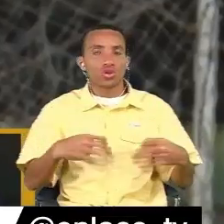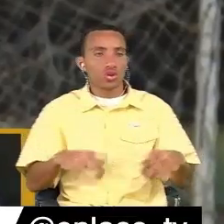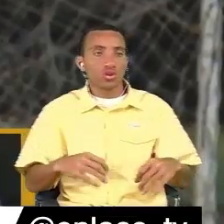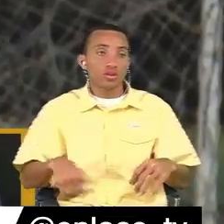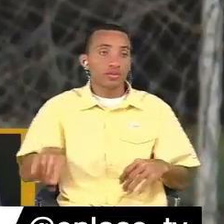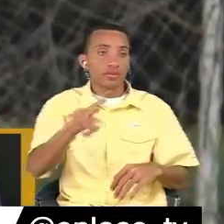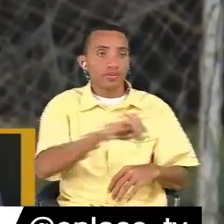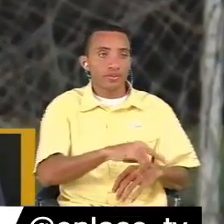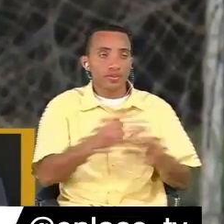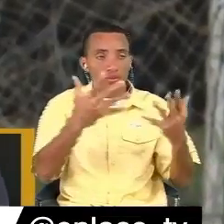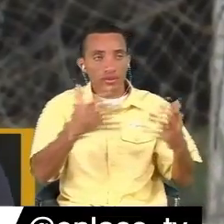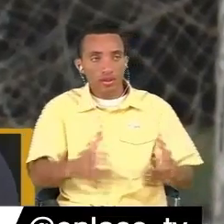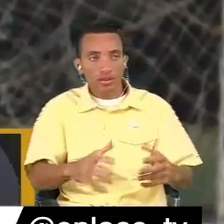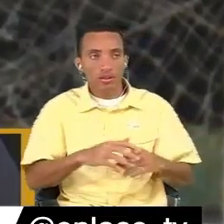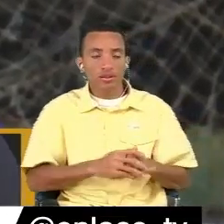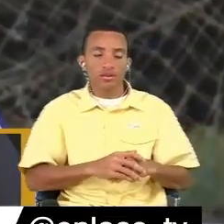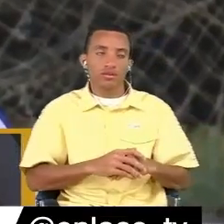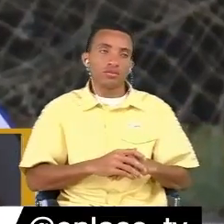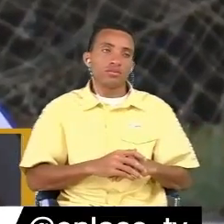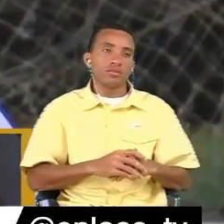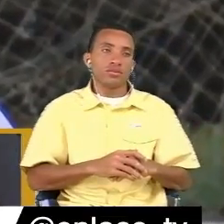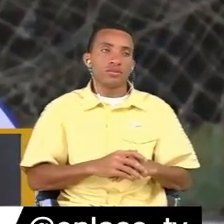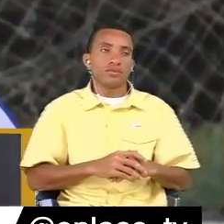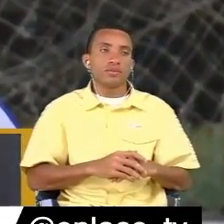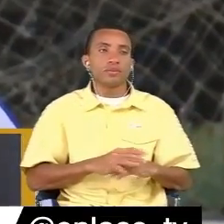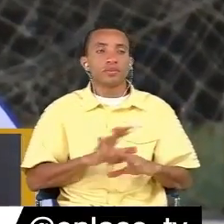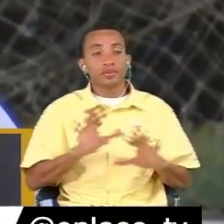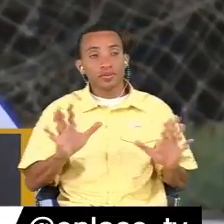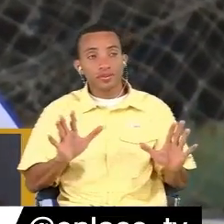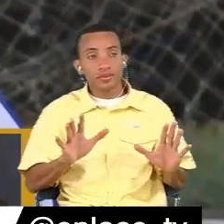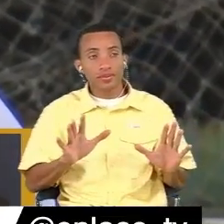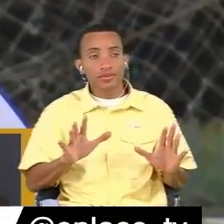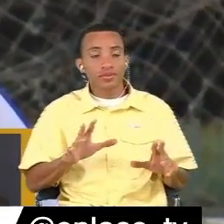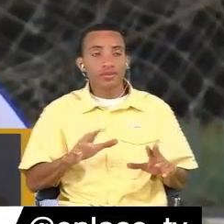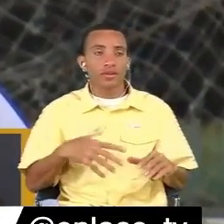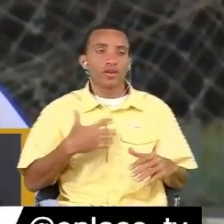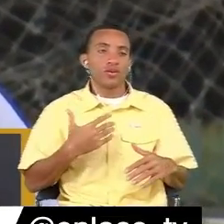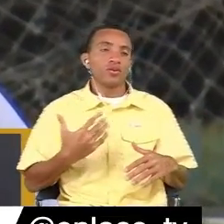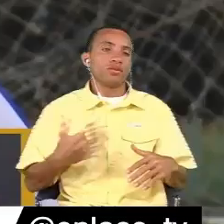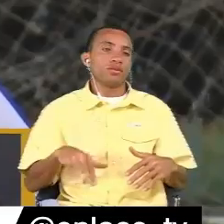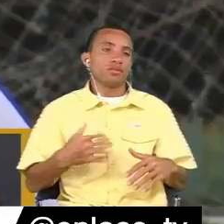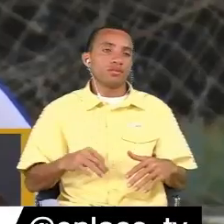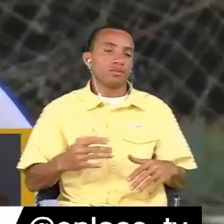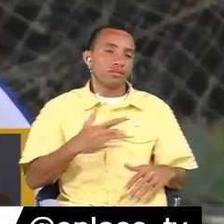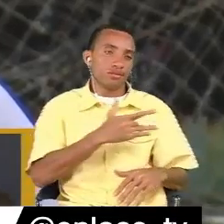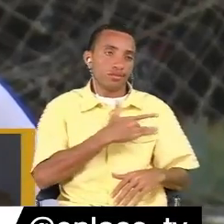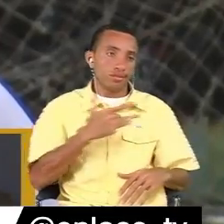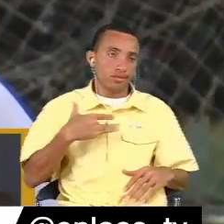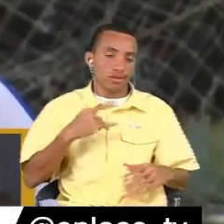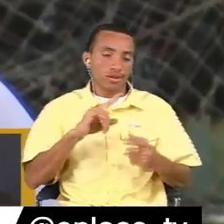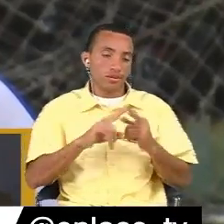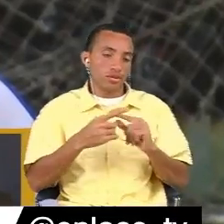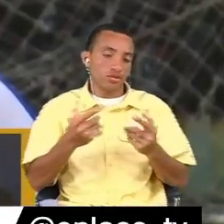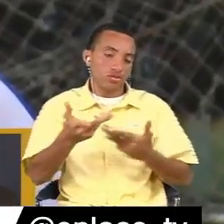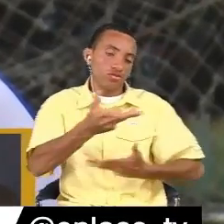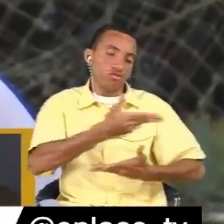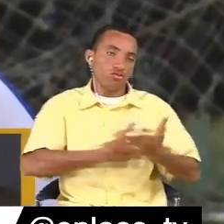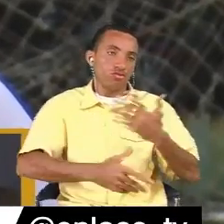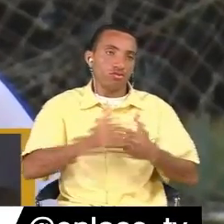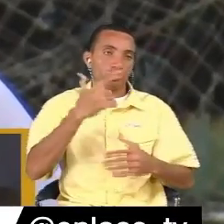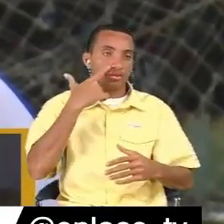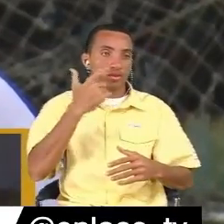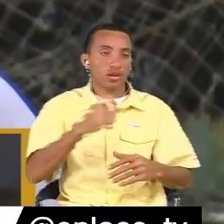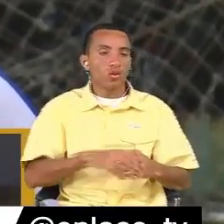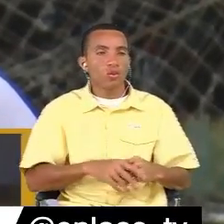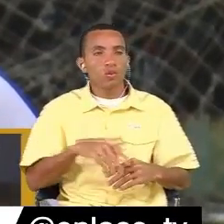quieren recrearse, divertirse, pasar un momento saludable en ambiente con amigos, y pues me